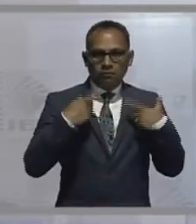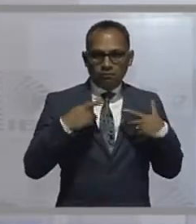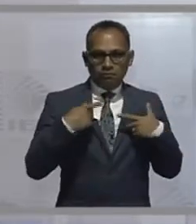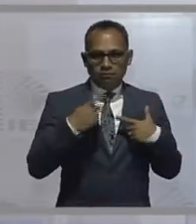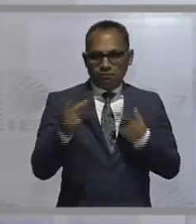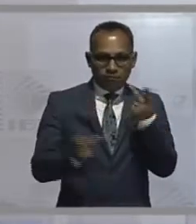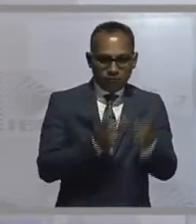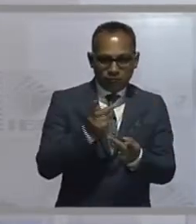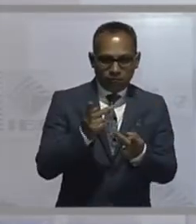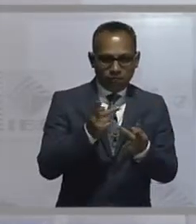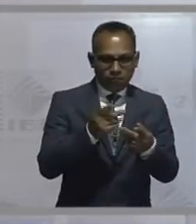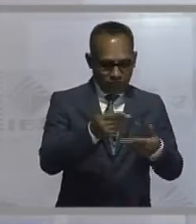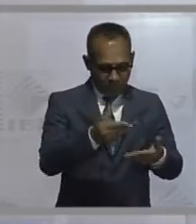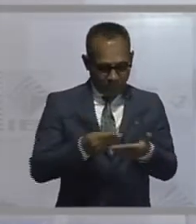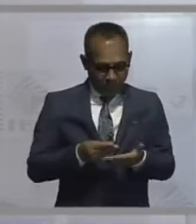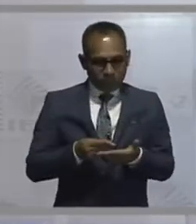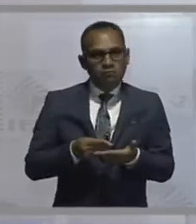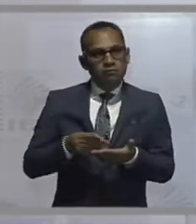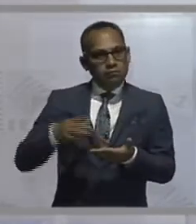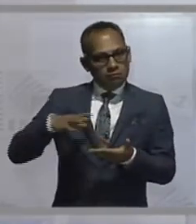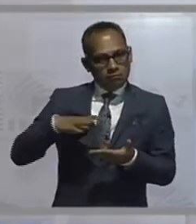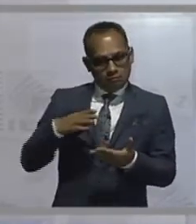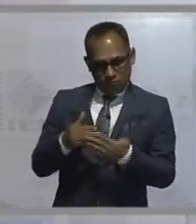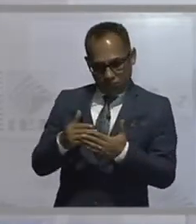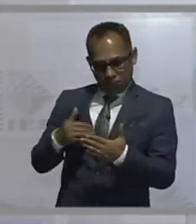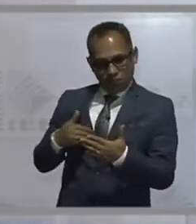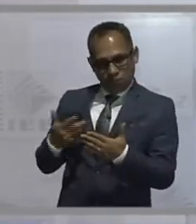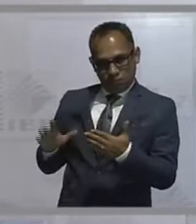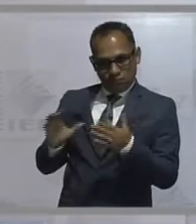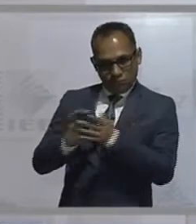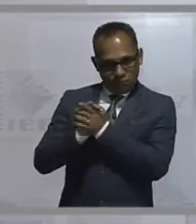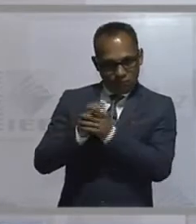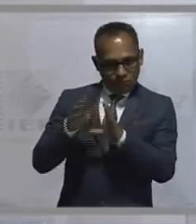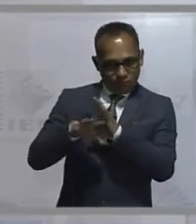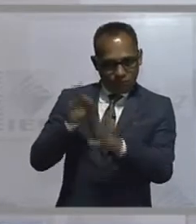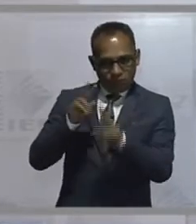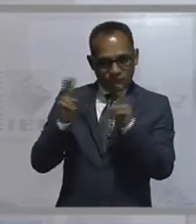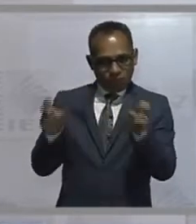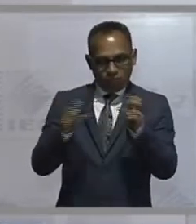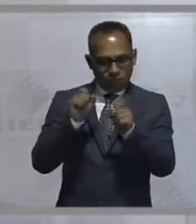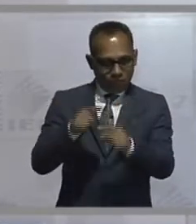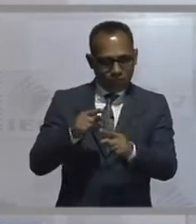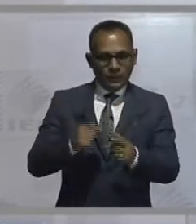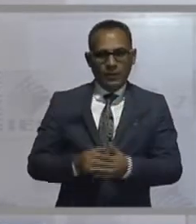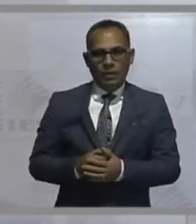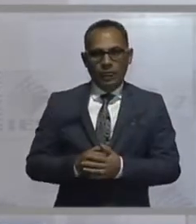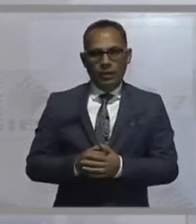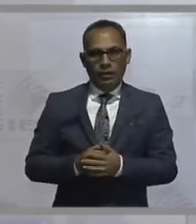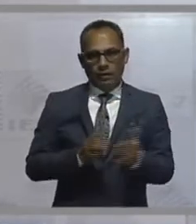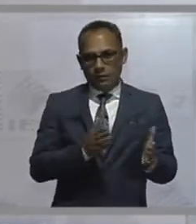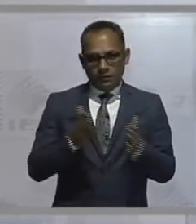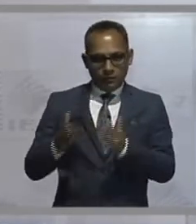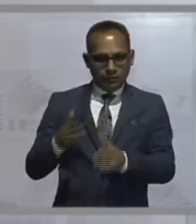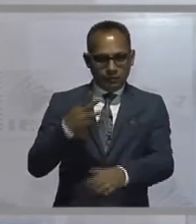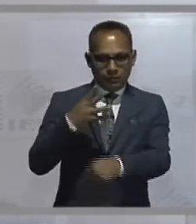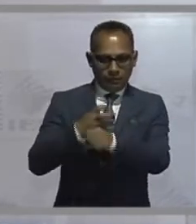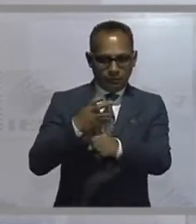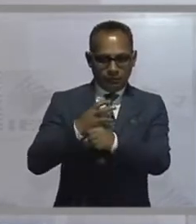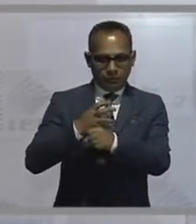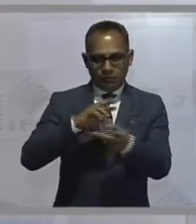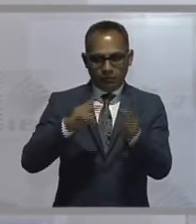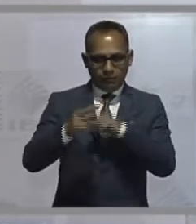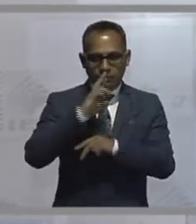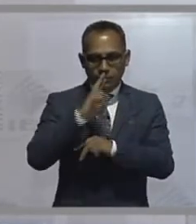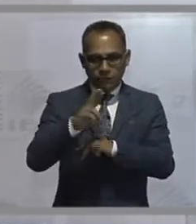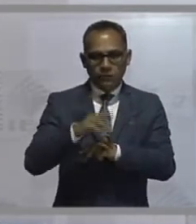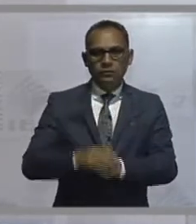previamente determinadas conforme al tema que también se escogerá al azar en la cuarta ronda será de réplica en